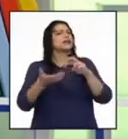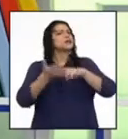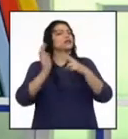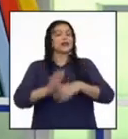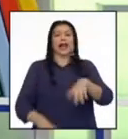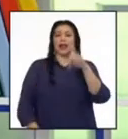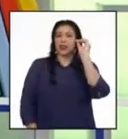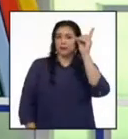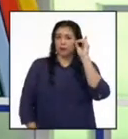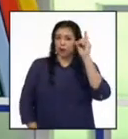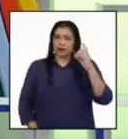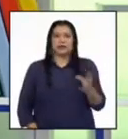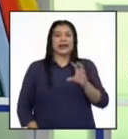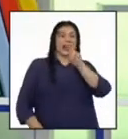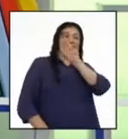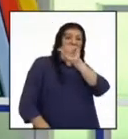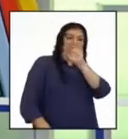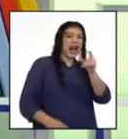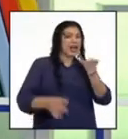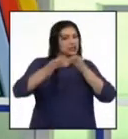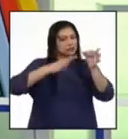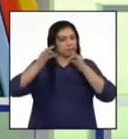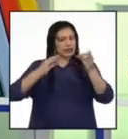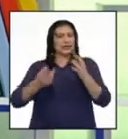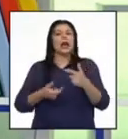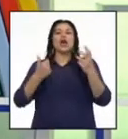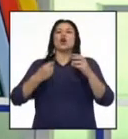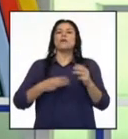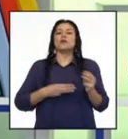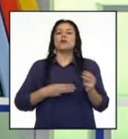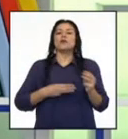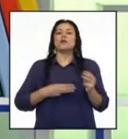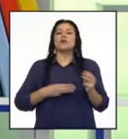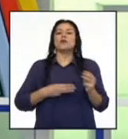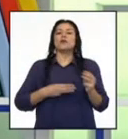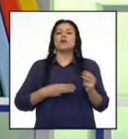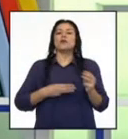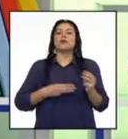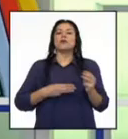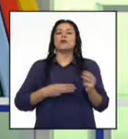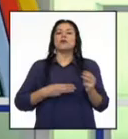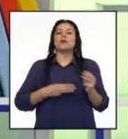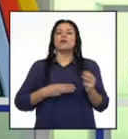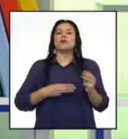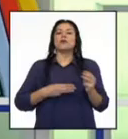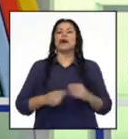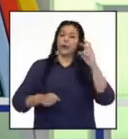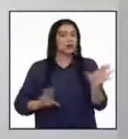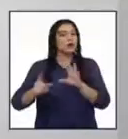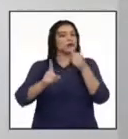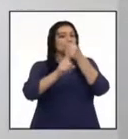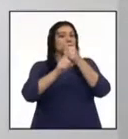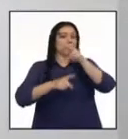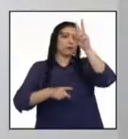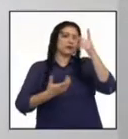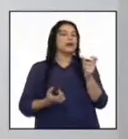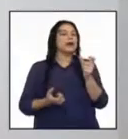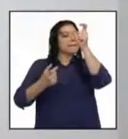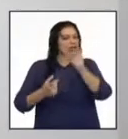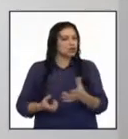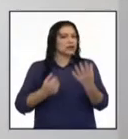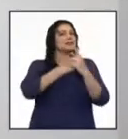democracia? La Real Academia Española la define como una forma de gobierno en la que el poder político es ejercido por los ciudadanos. Así